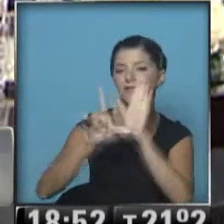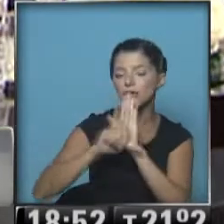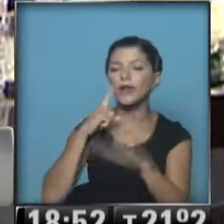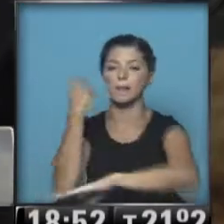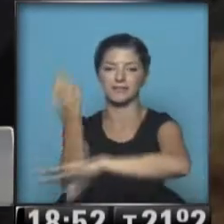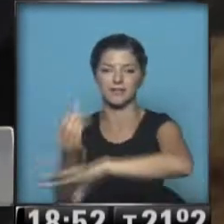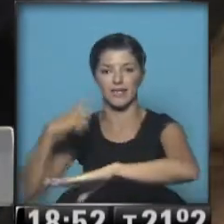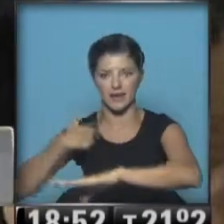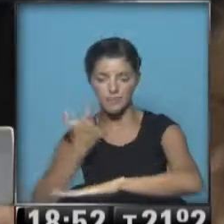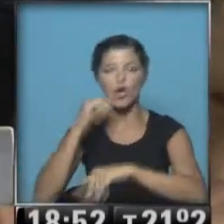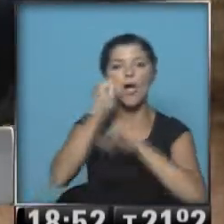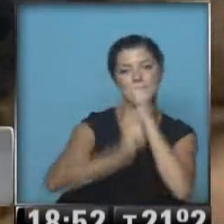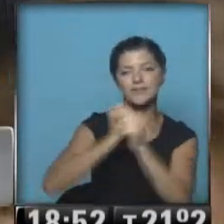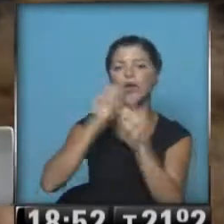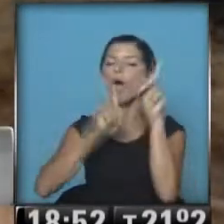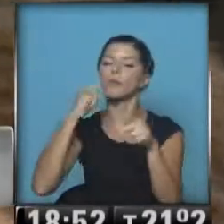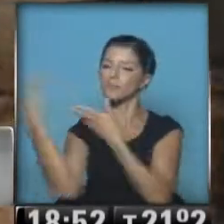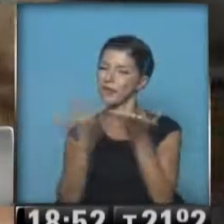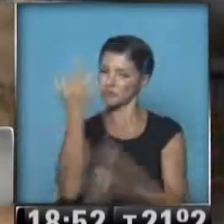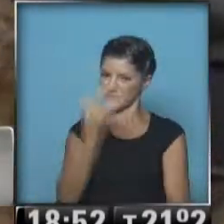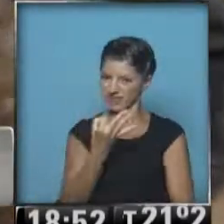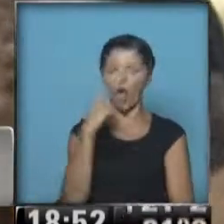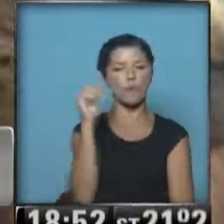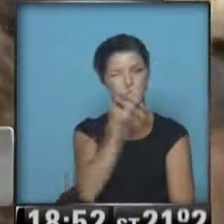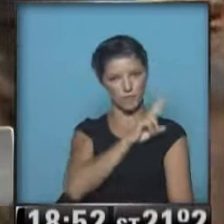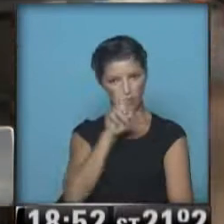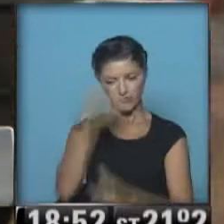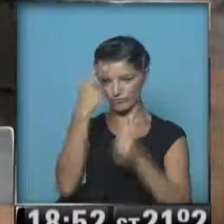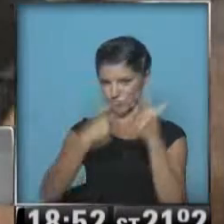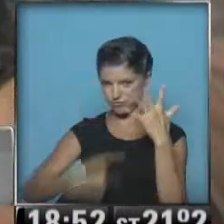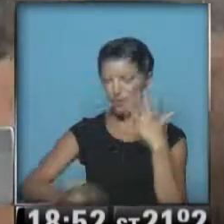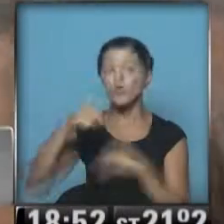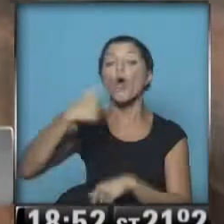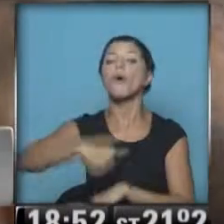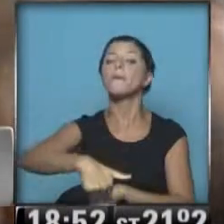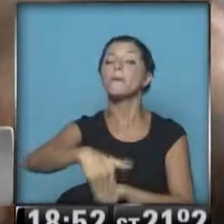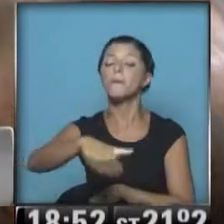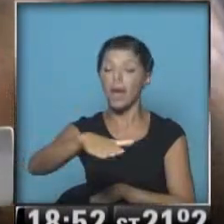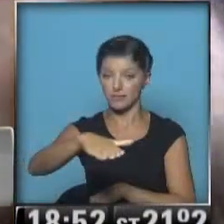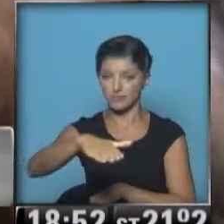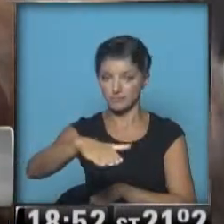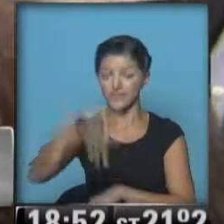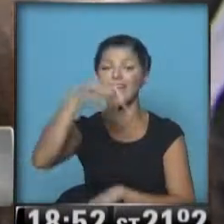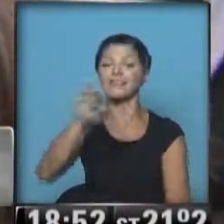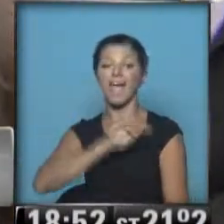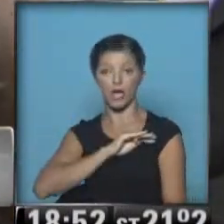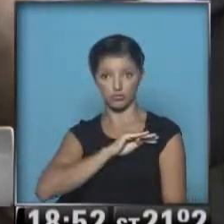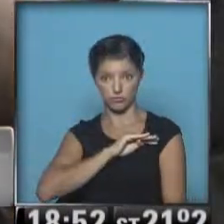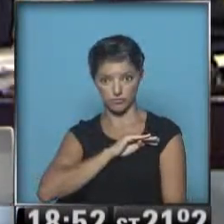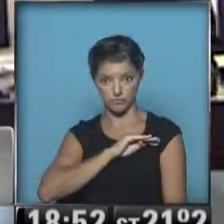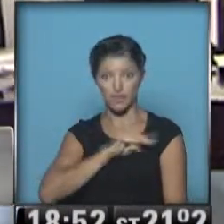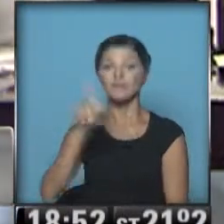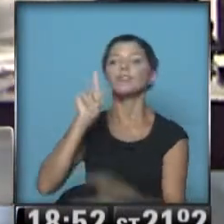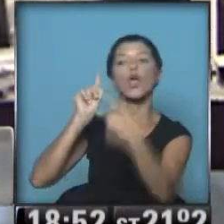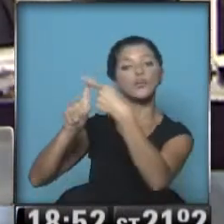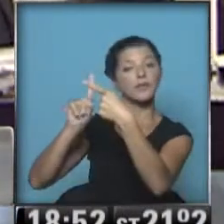gremiales, empresarios, invitados especiales, señoras y señores. Hoy vamos a dar comienzo a este acto comunicándonos con la provincia